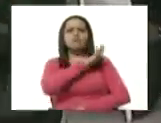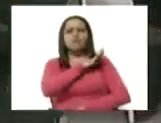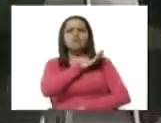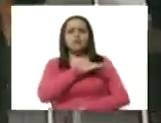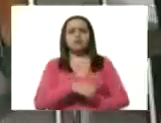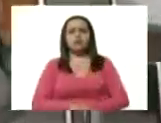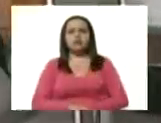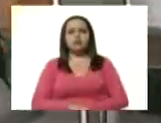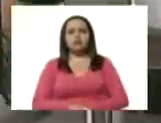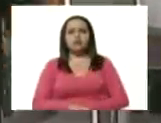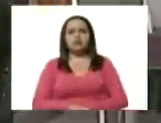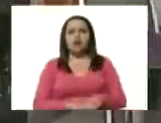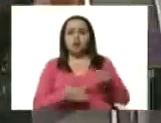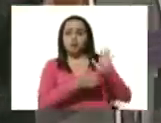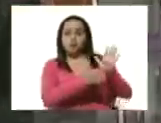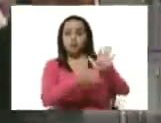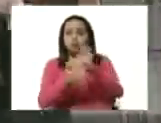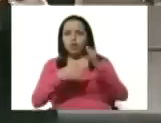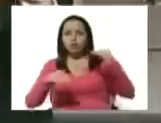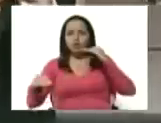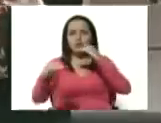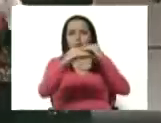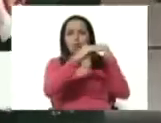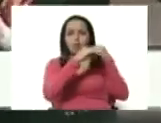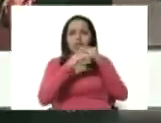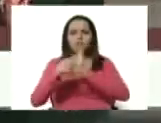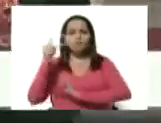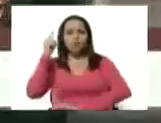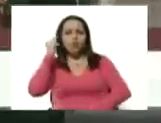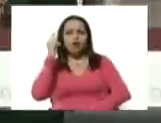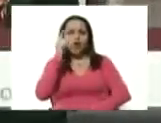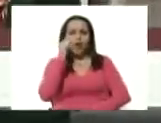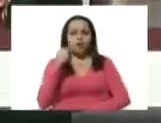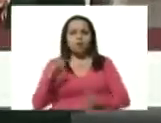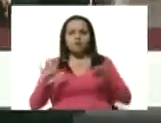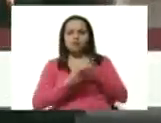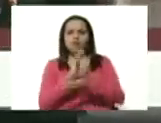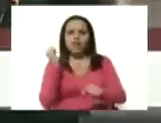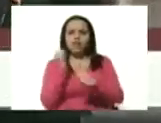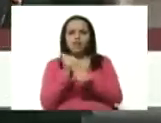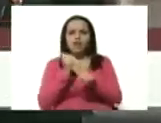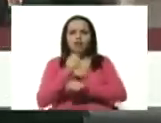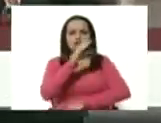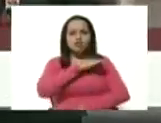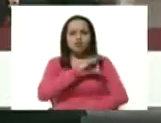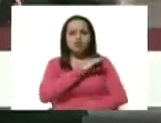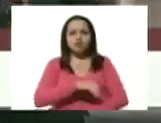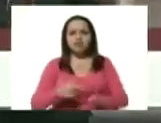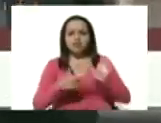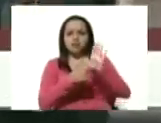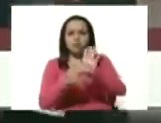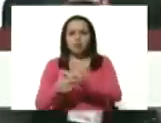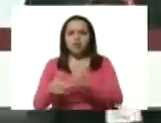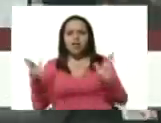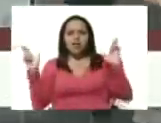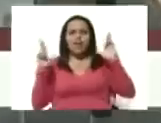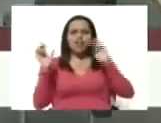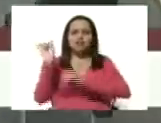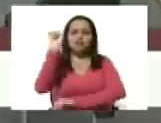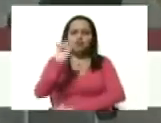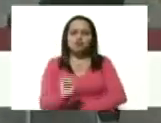la igualdad de género en el ámbito laboral y social, transmitido por la Radio del Sur